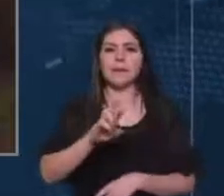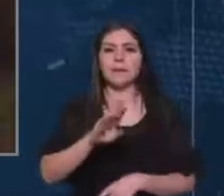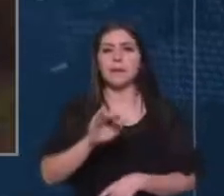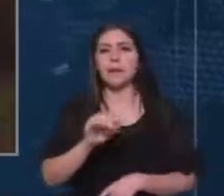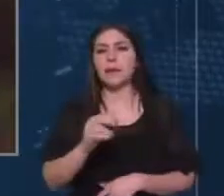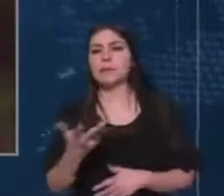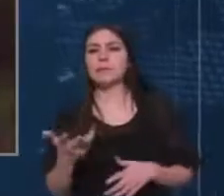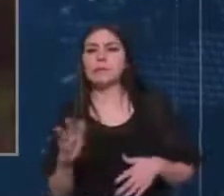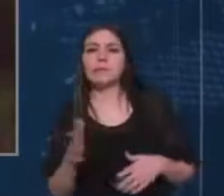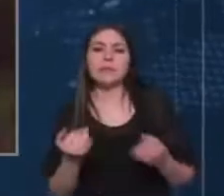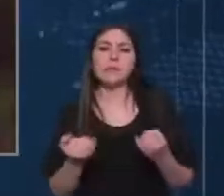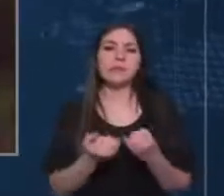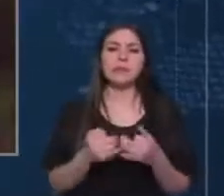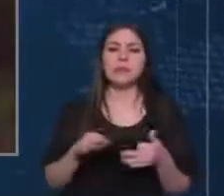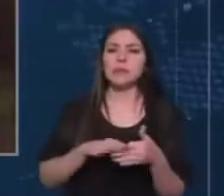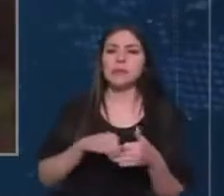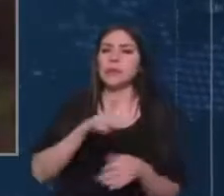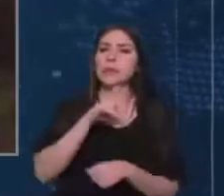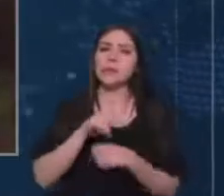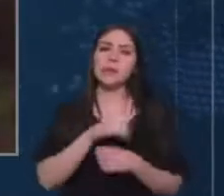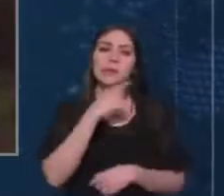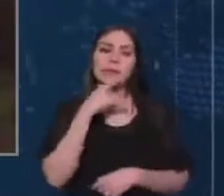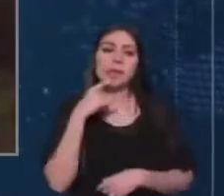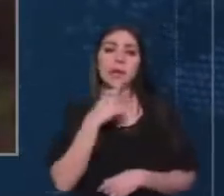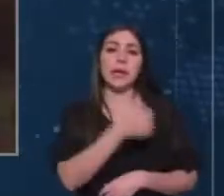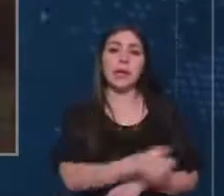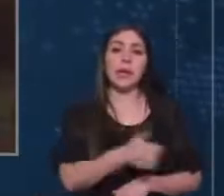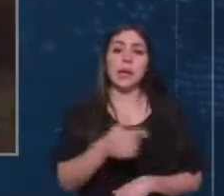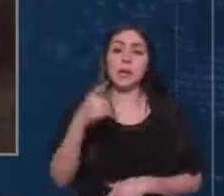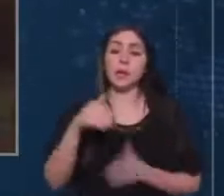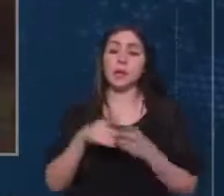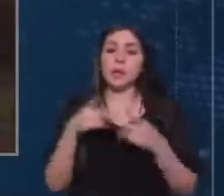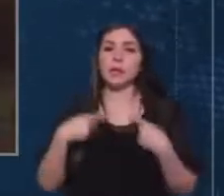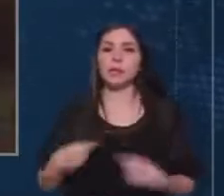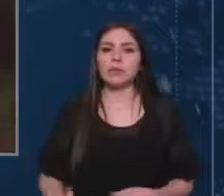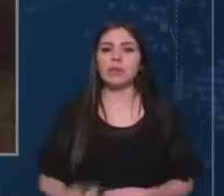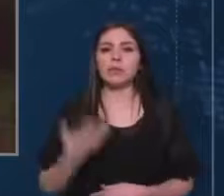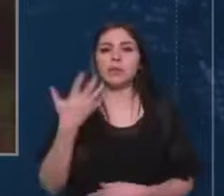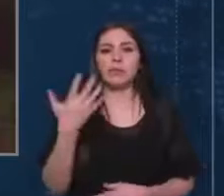cercana a la de Chile, de 5 por cada millón de habitantes.